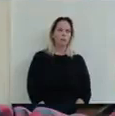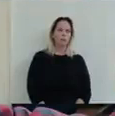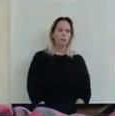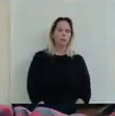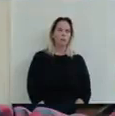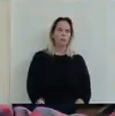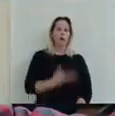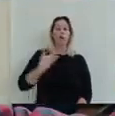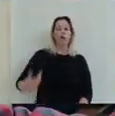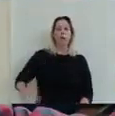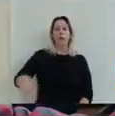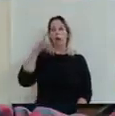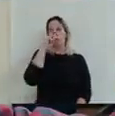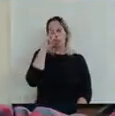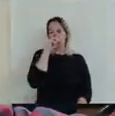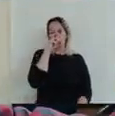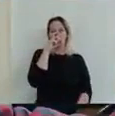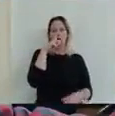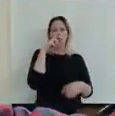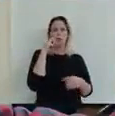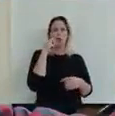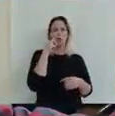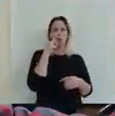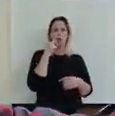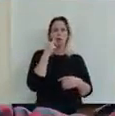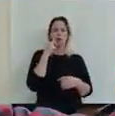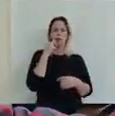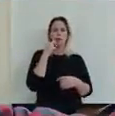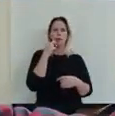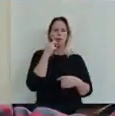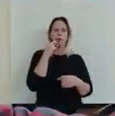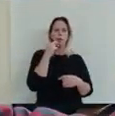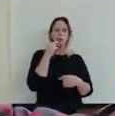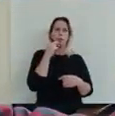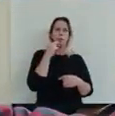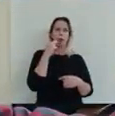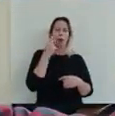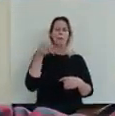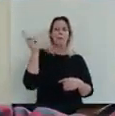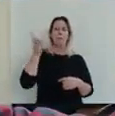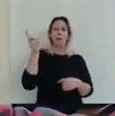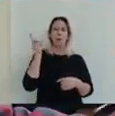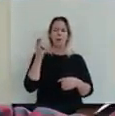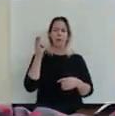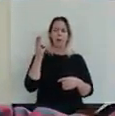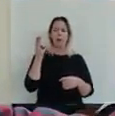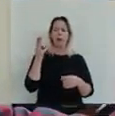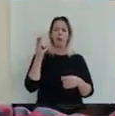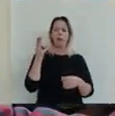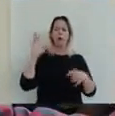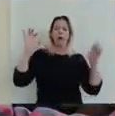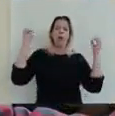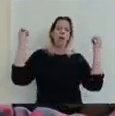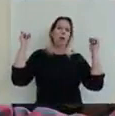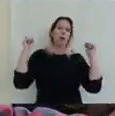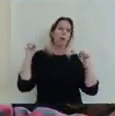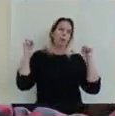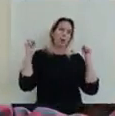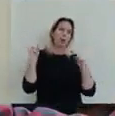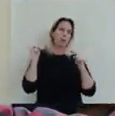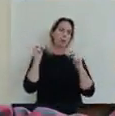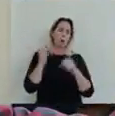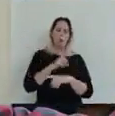el señor Gustavo Valdés, con mucho atino, prohíbe justamente en forma explícita, porque hay una pregunta de periodista, y